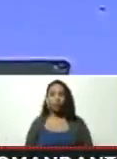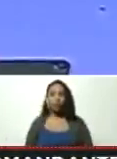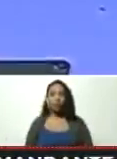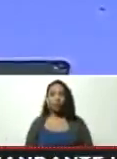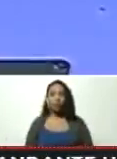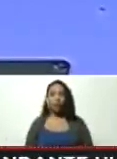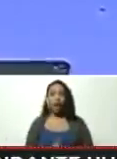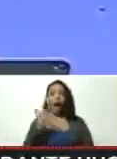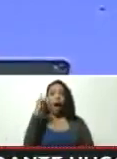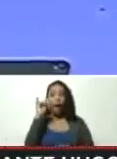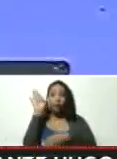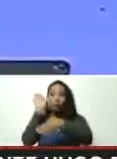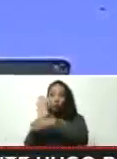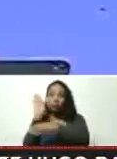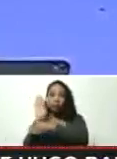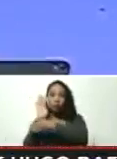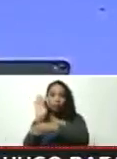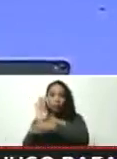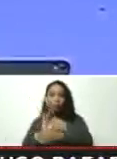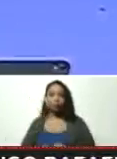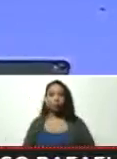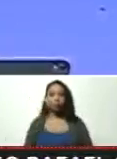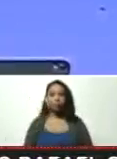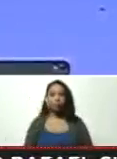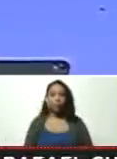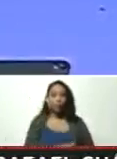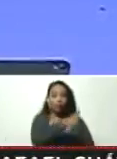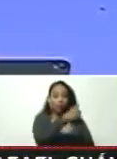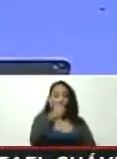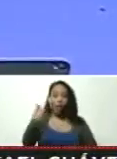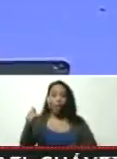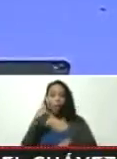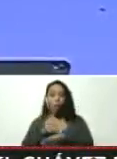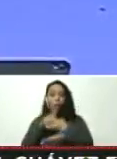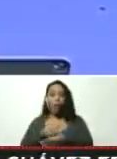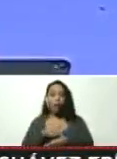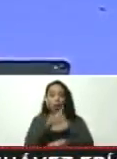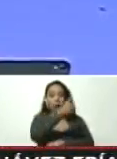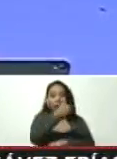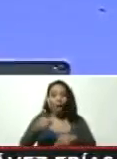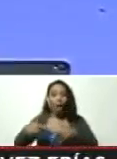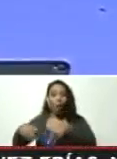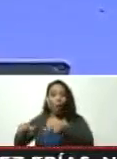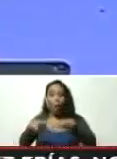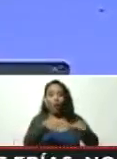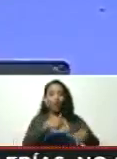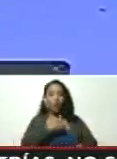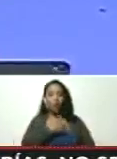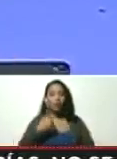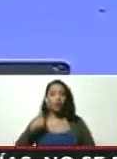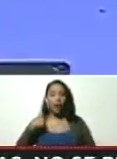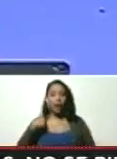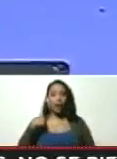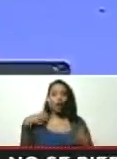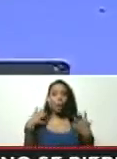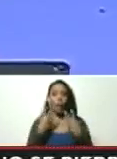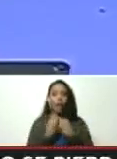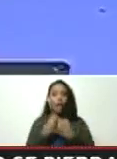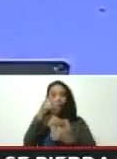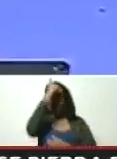Hay que cultivarla en cada momento, en cada espacio. Yo quisiera que el compañero Diosdado Cabello,